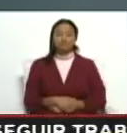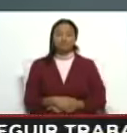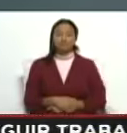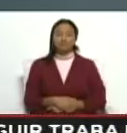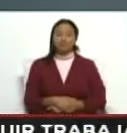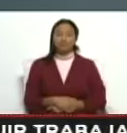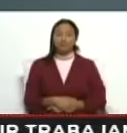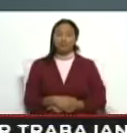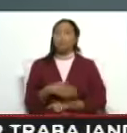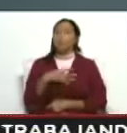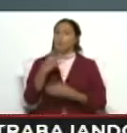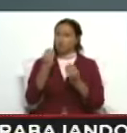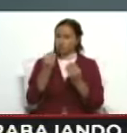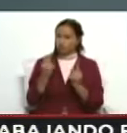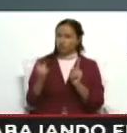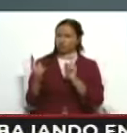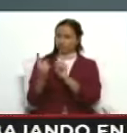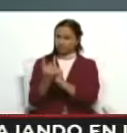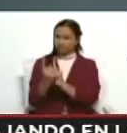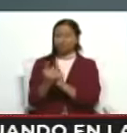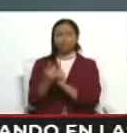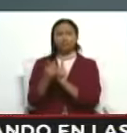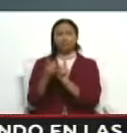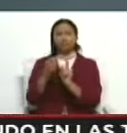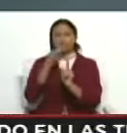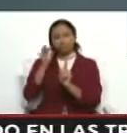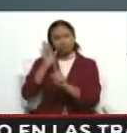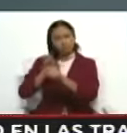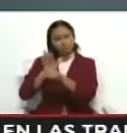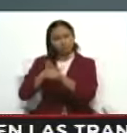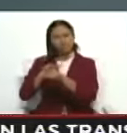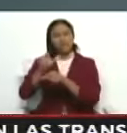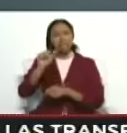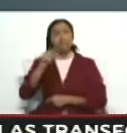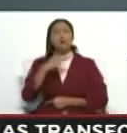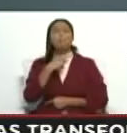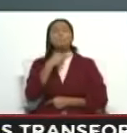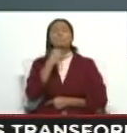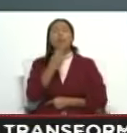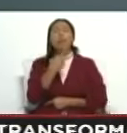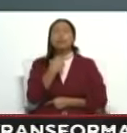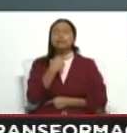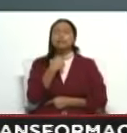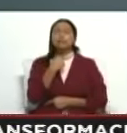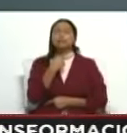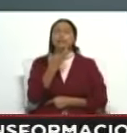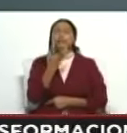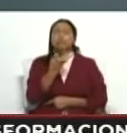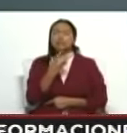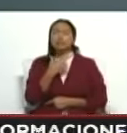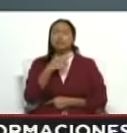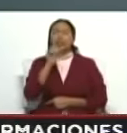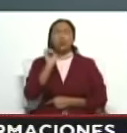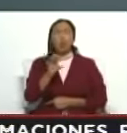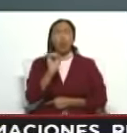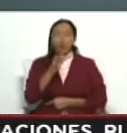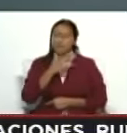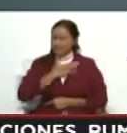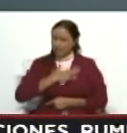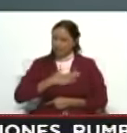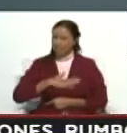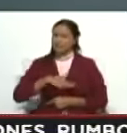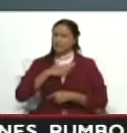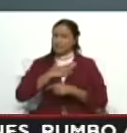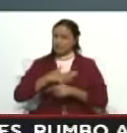se le dice muchas veces, oye, descansa porque estás afónico de tanto hablar, de tanto delatar, cálmate,